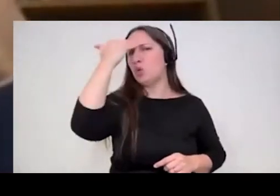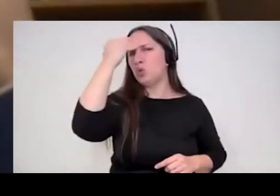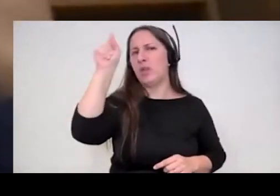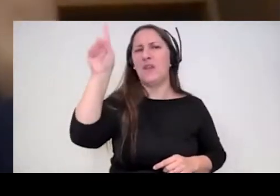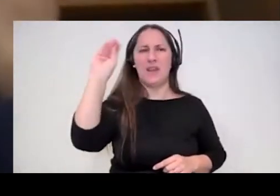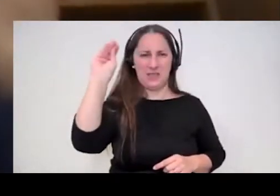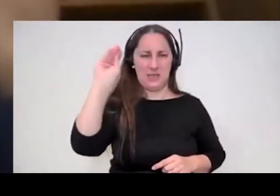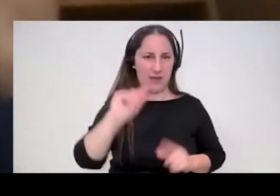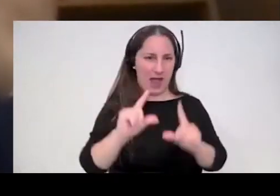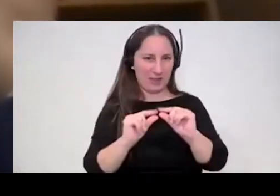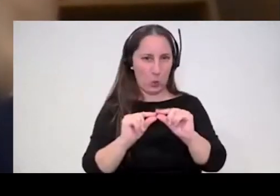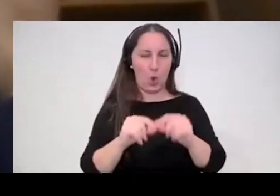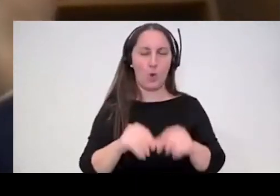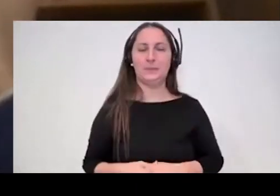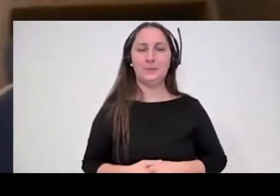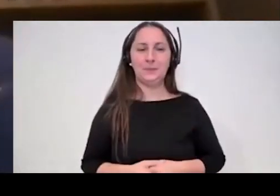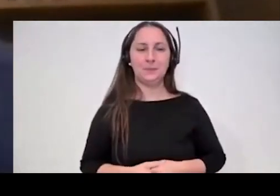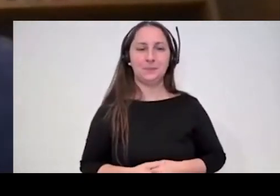8.